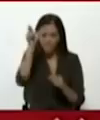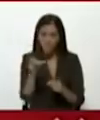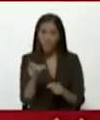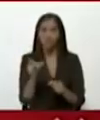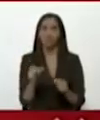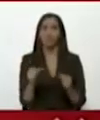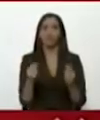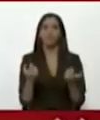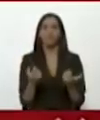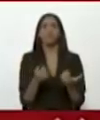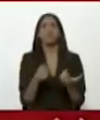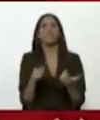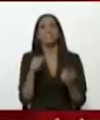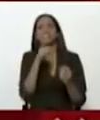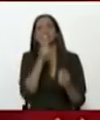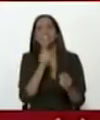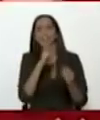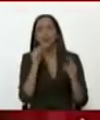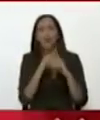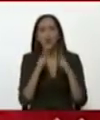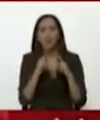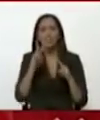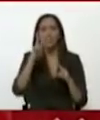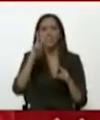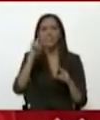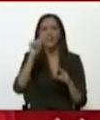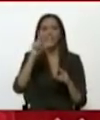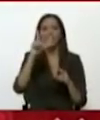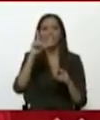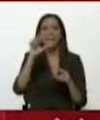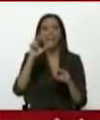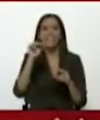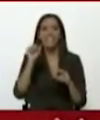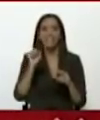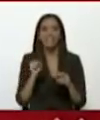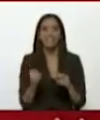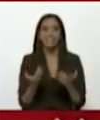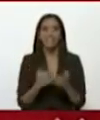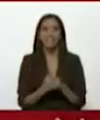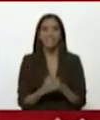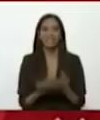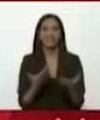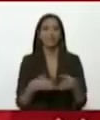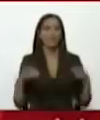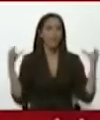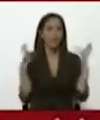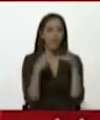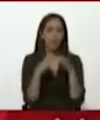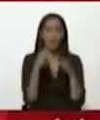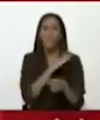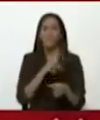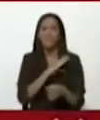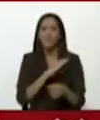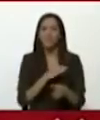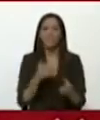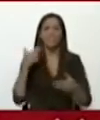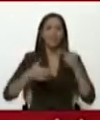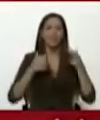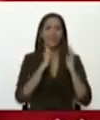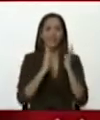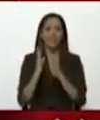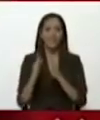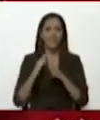Todos conocemos. O sea, ¿quién no conoce al inspector Valladares que estuvo en la comisaría del oeste? Que estuvo en la división de delincuencia organizada, en la división